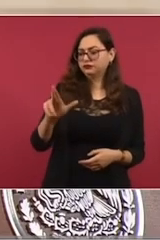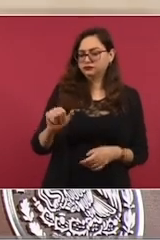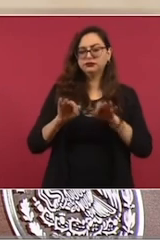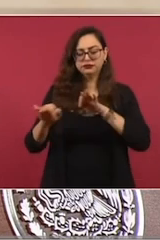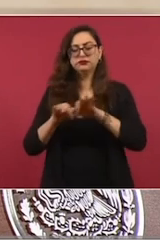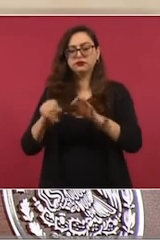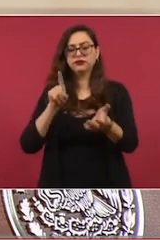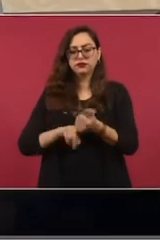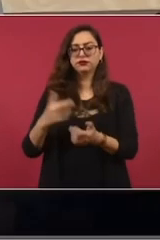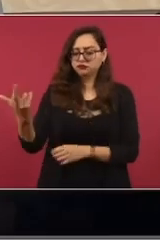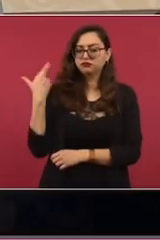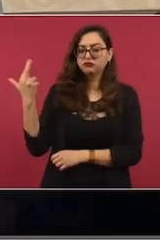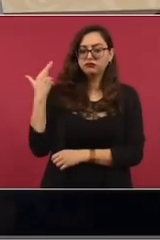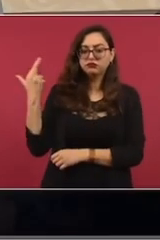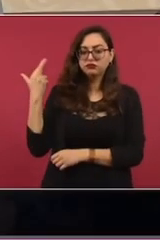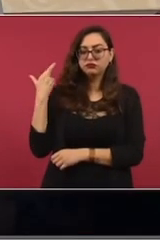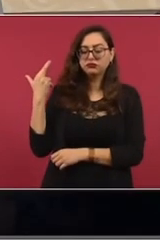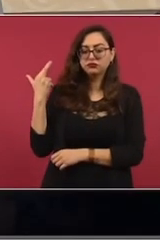medio